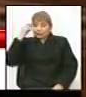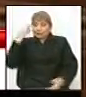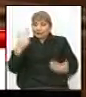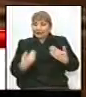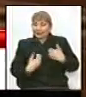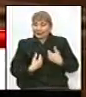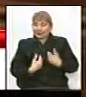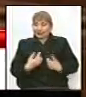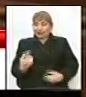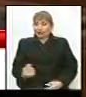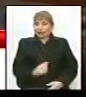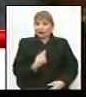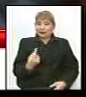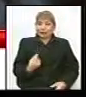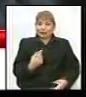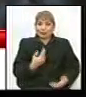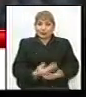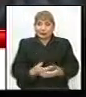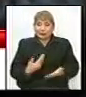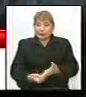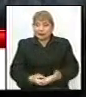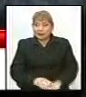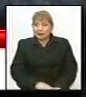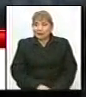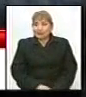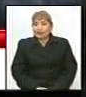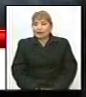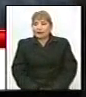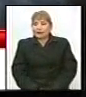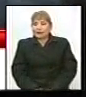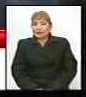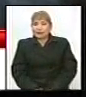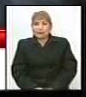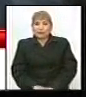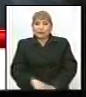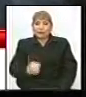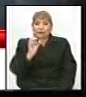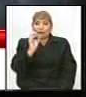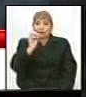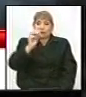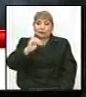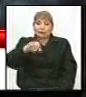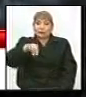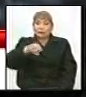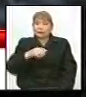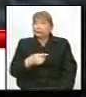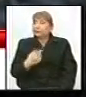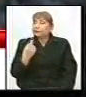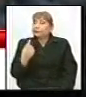tenía no solamente el control de la OMPE, sino también